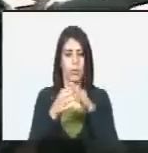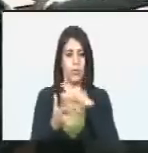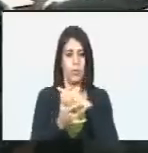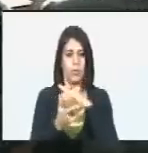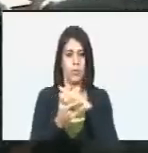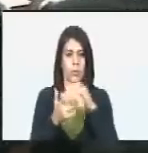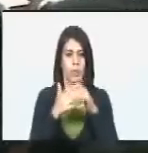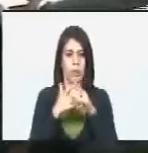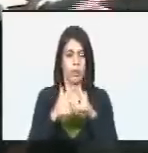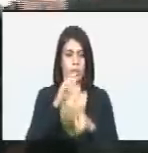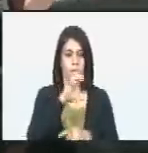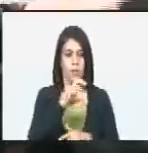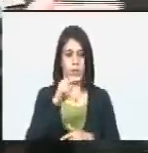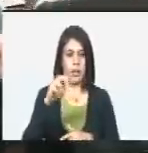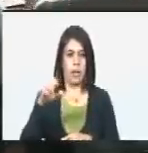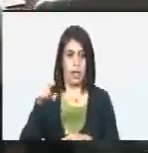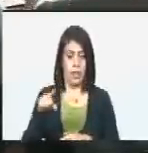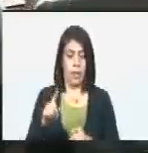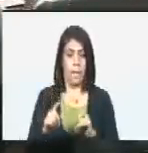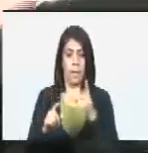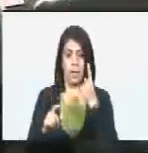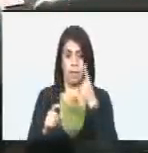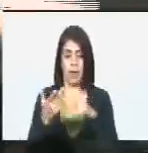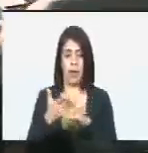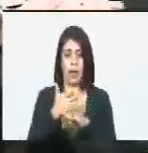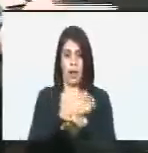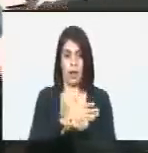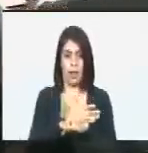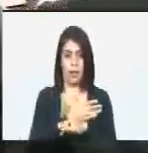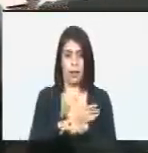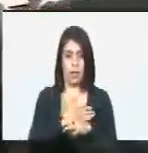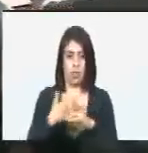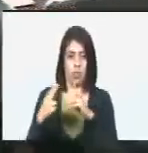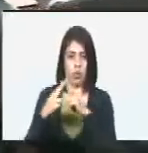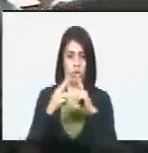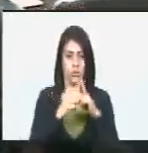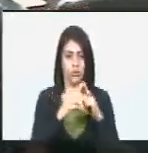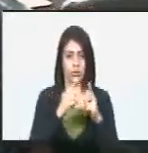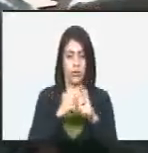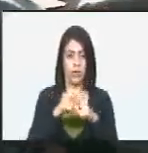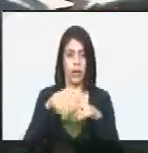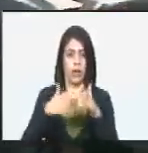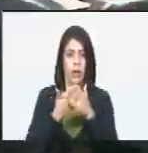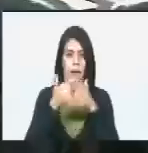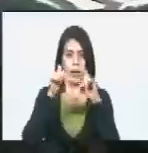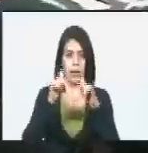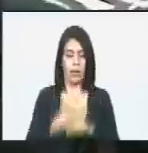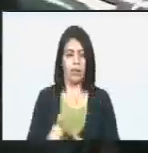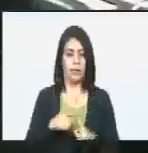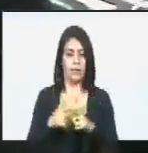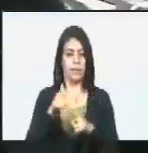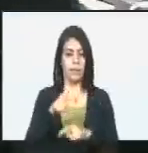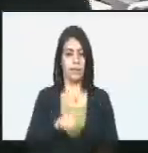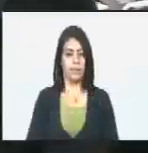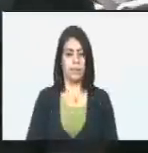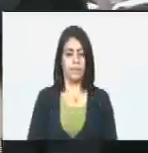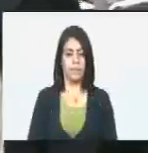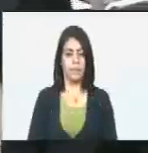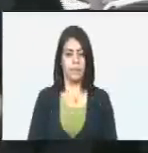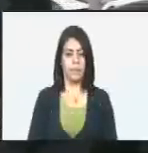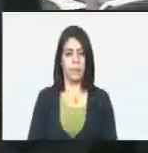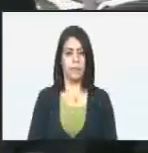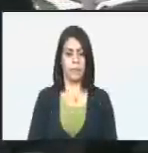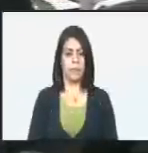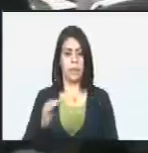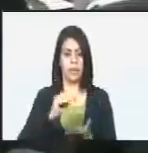Nacional Electoral antes de ser postulada incluso a la rectoría.